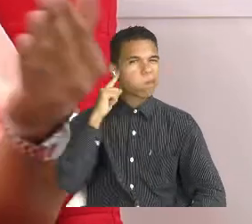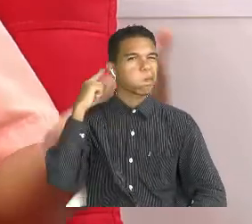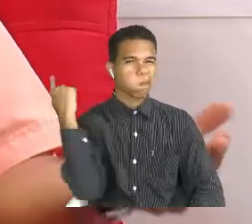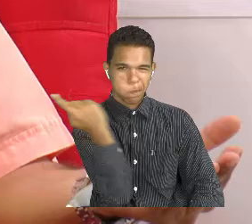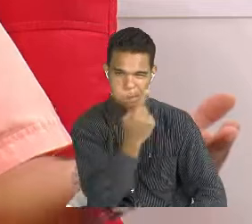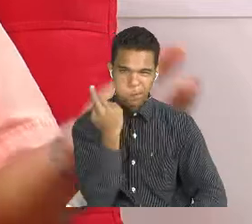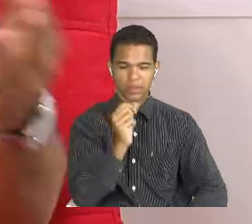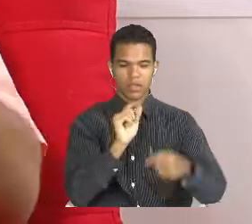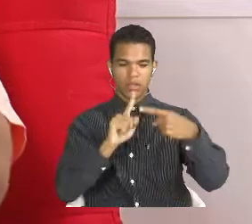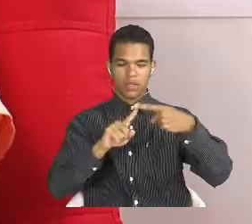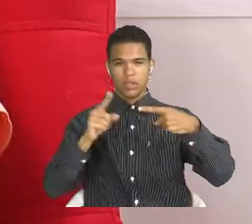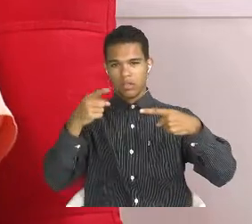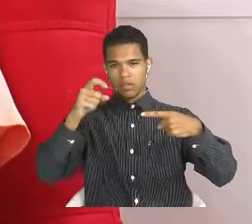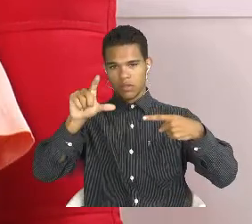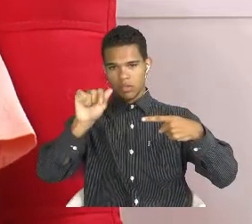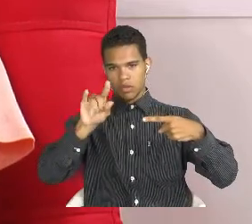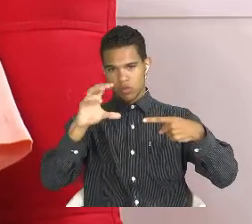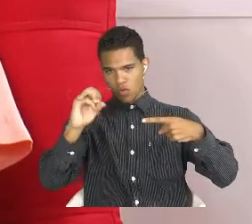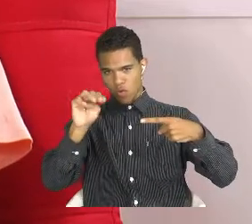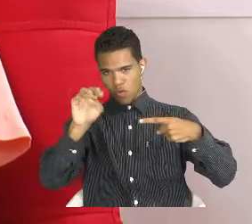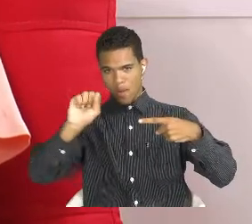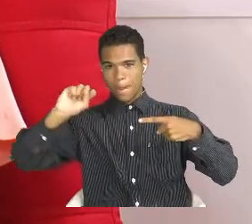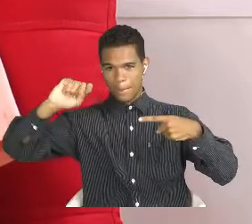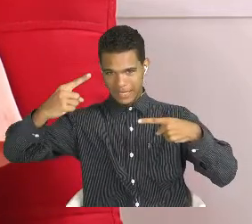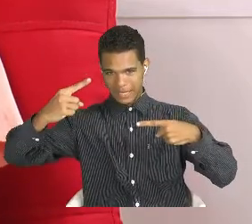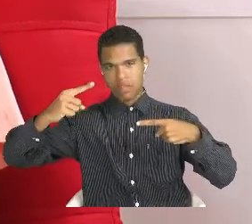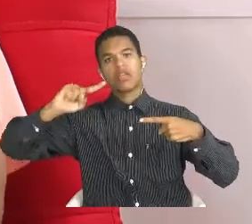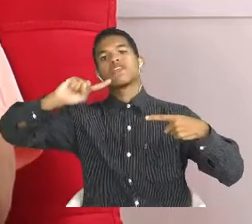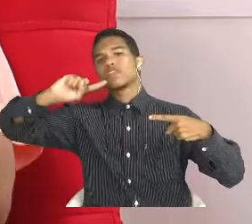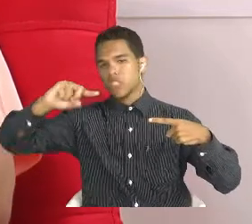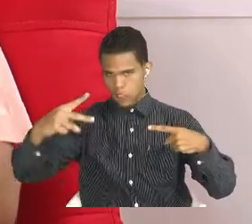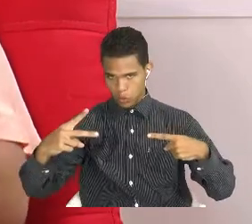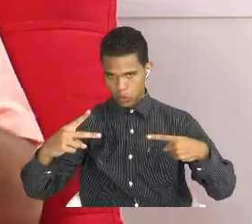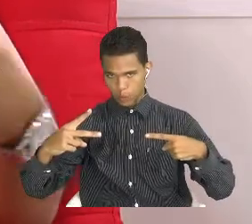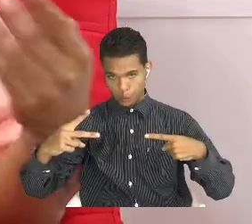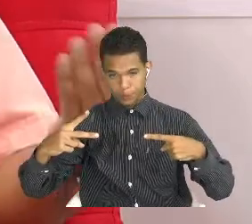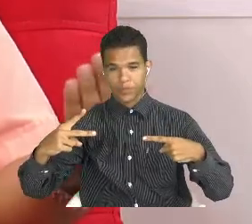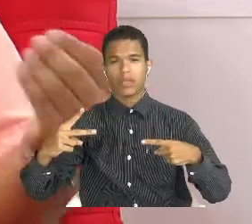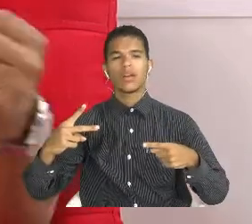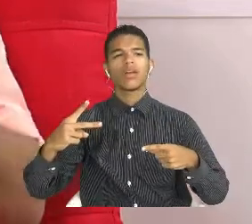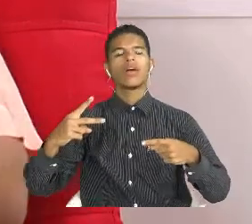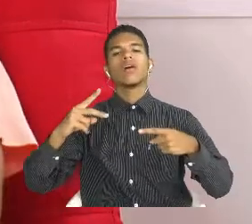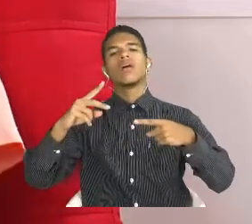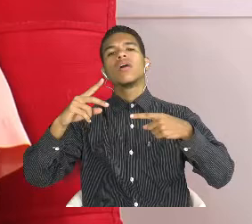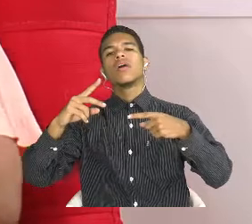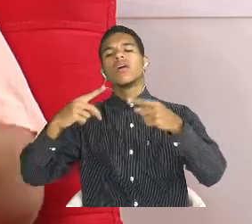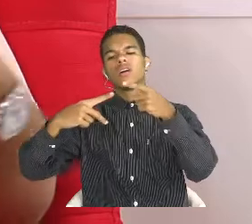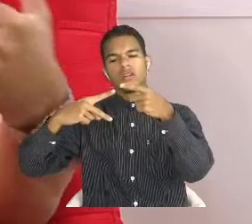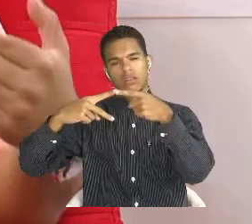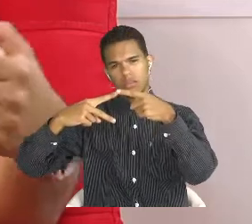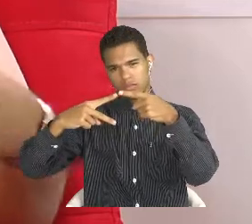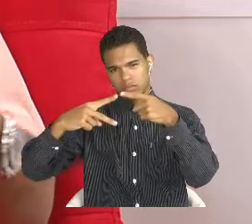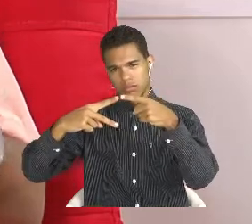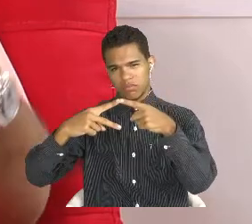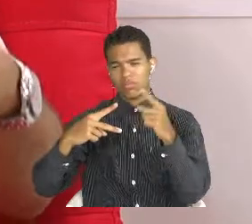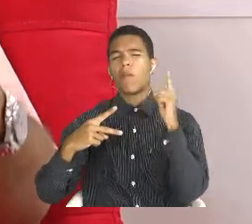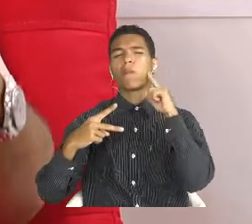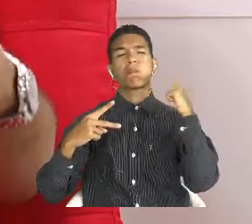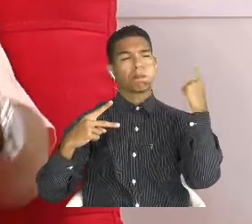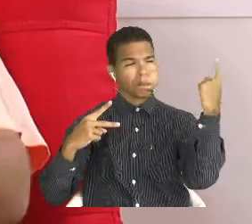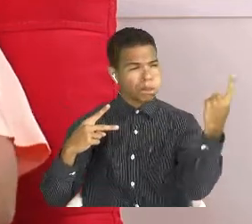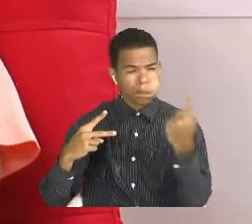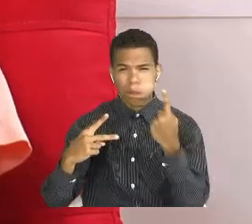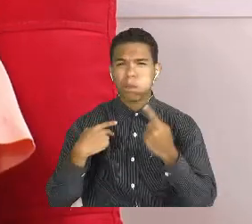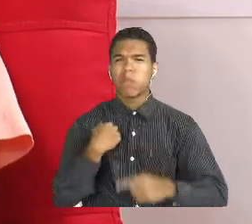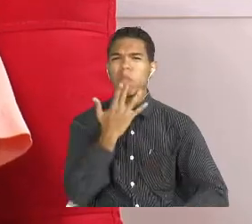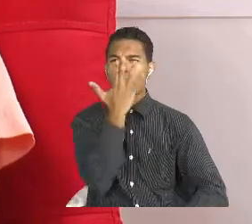glaucoma primario y glaucoma secundario. Dentro de las más frecuentes son el glaucoma primario, que no hay una causa específica